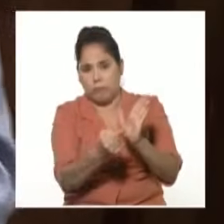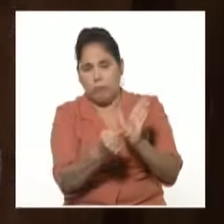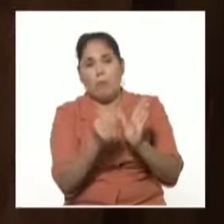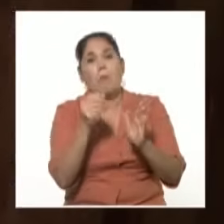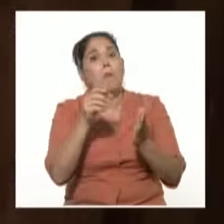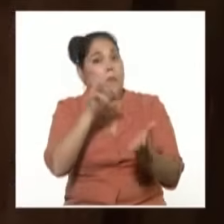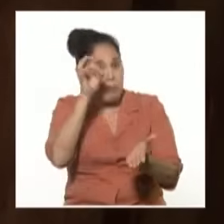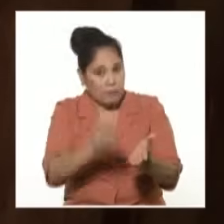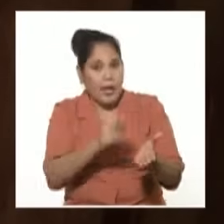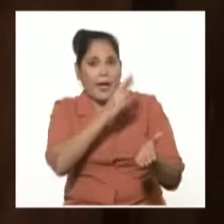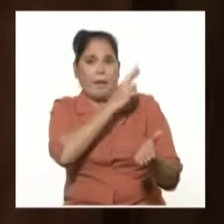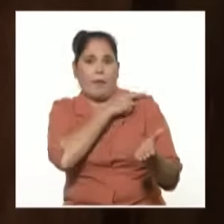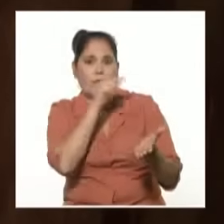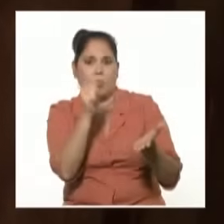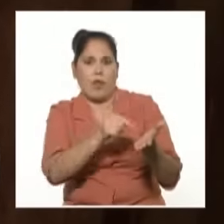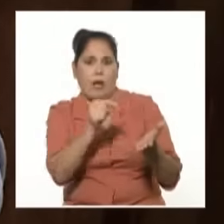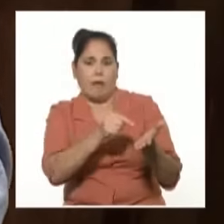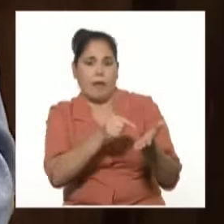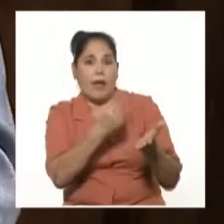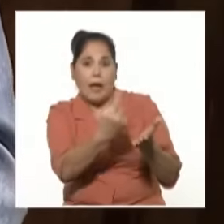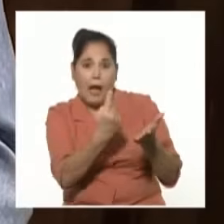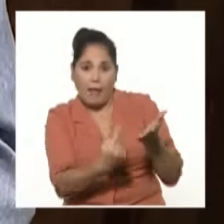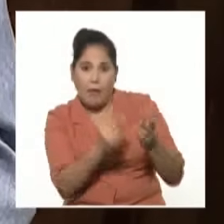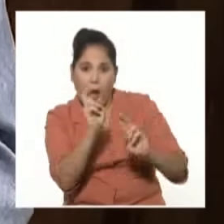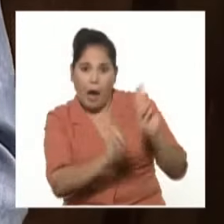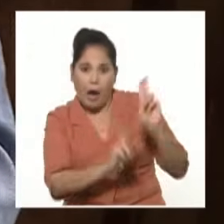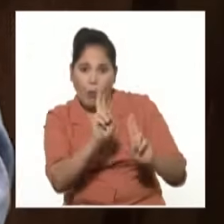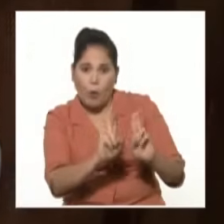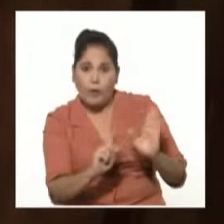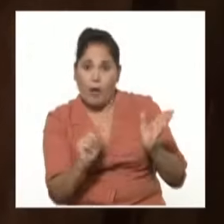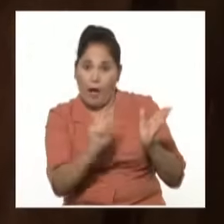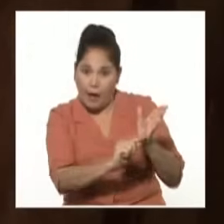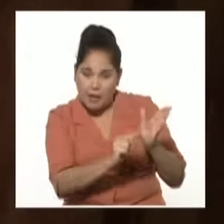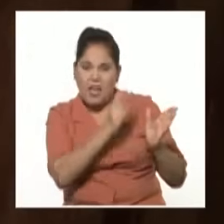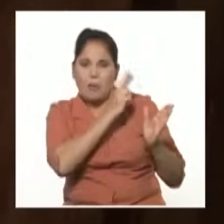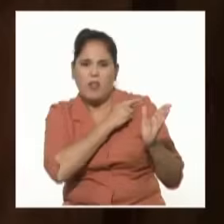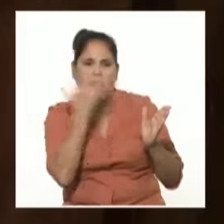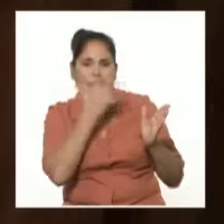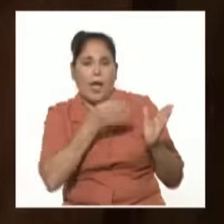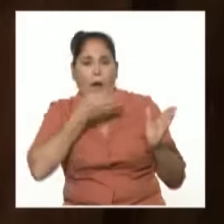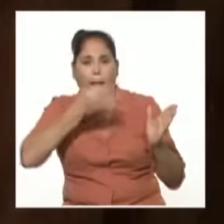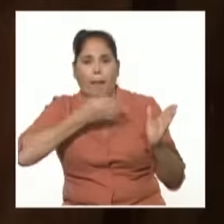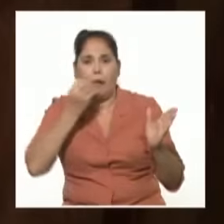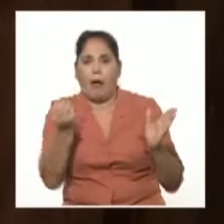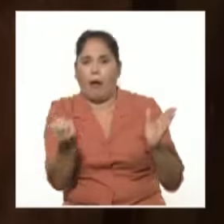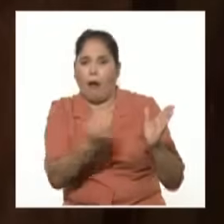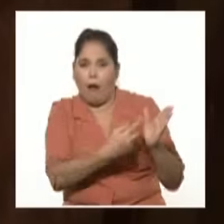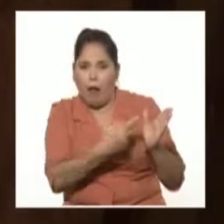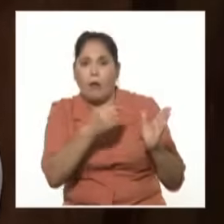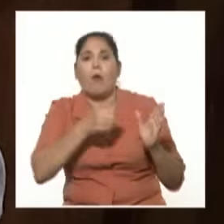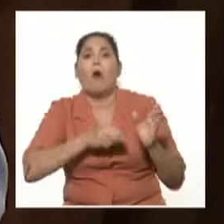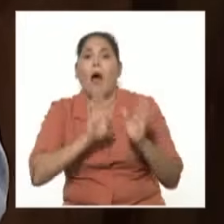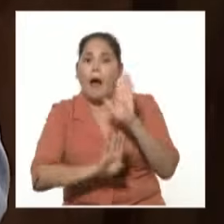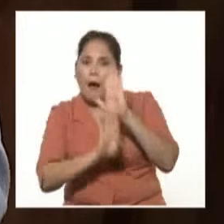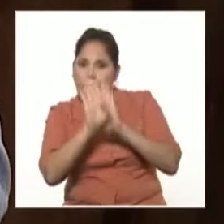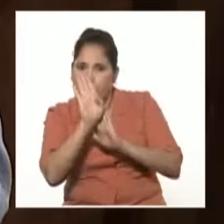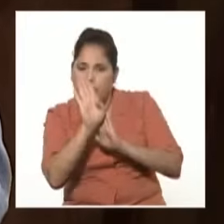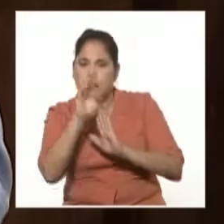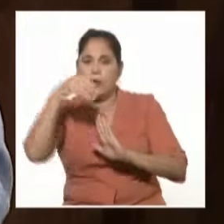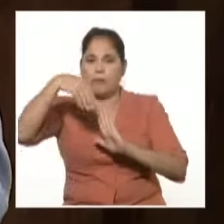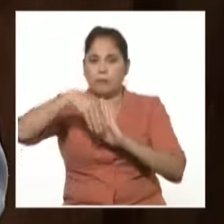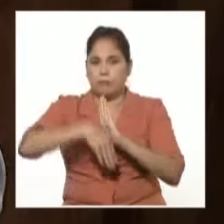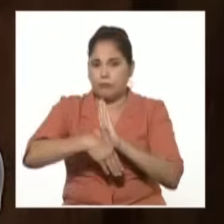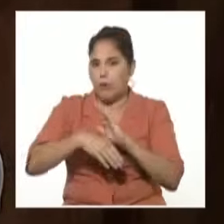y responsables para cada acuerdo económico adoptado y rendir cuentas con transparencia de sus avances y